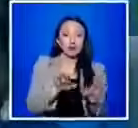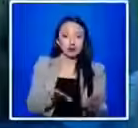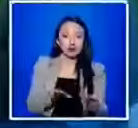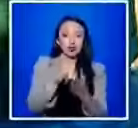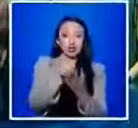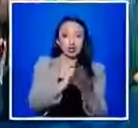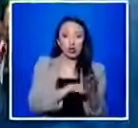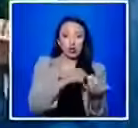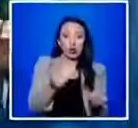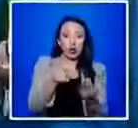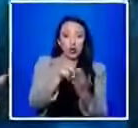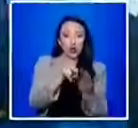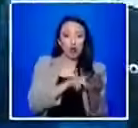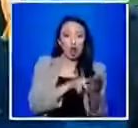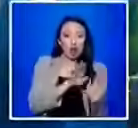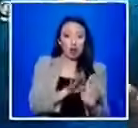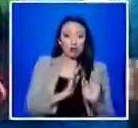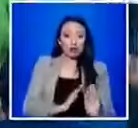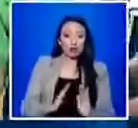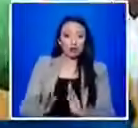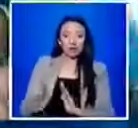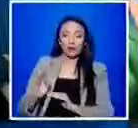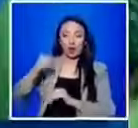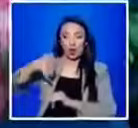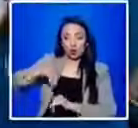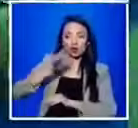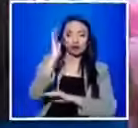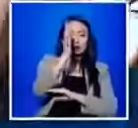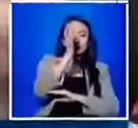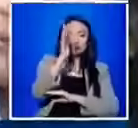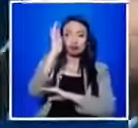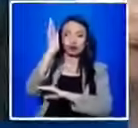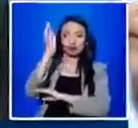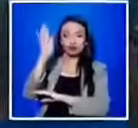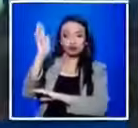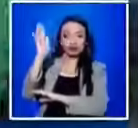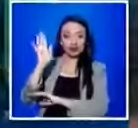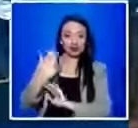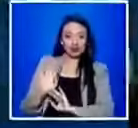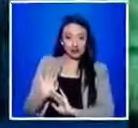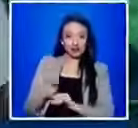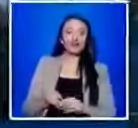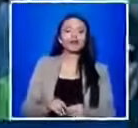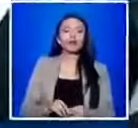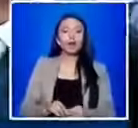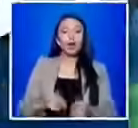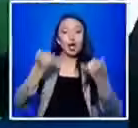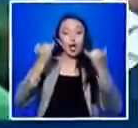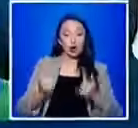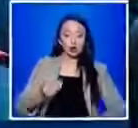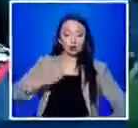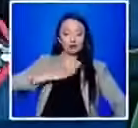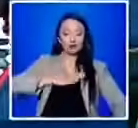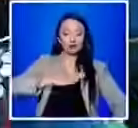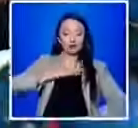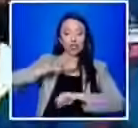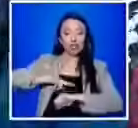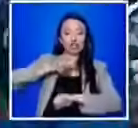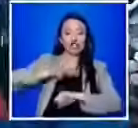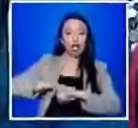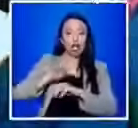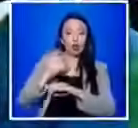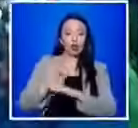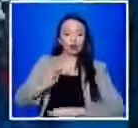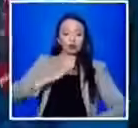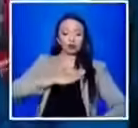Están dentro del programa. El inspector va a seguir dando instrucciones en este momento. Van a entonar todos, toda la comunidad